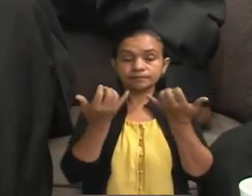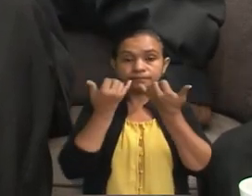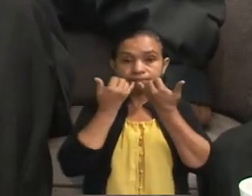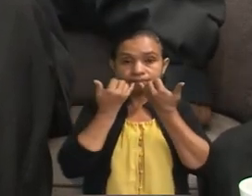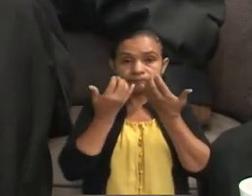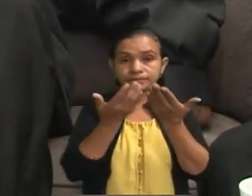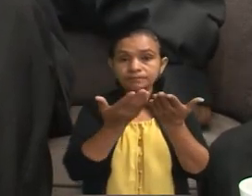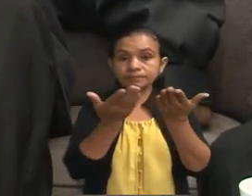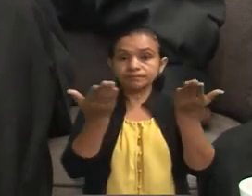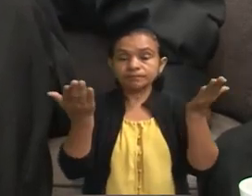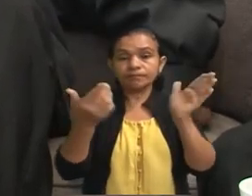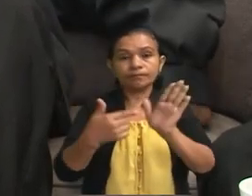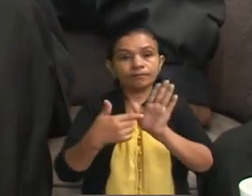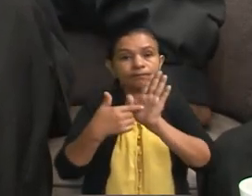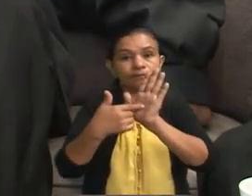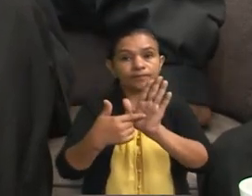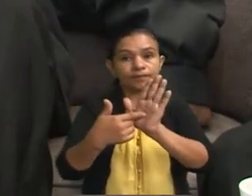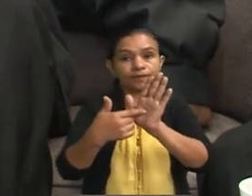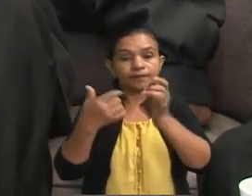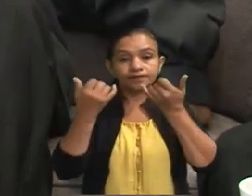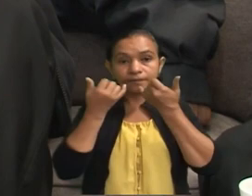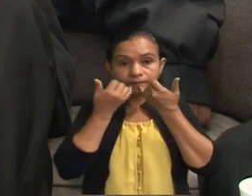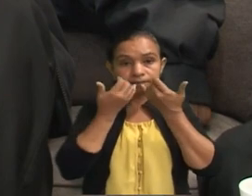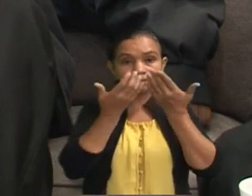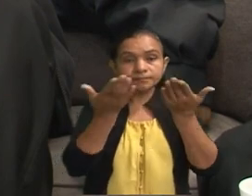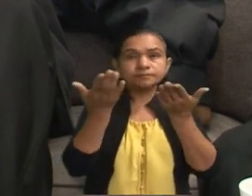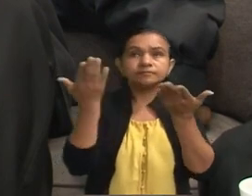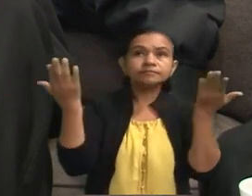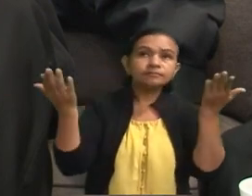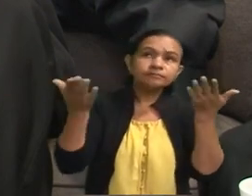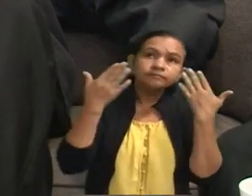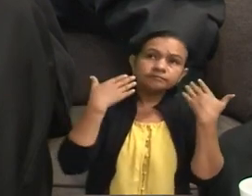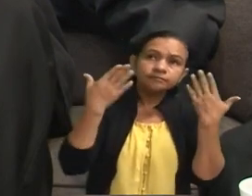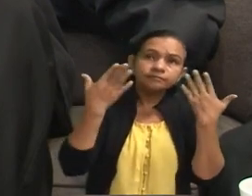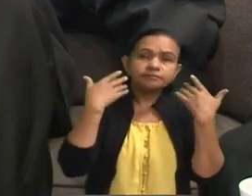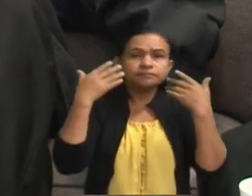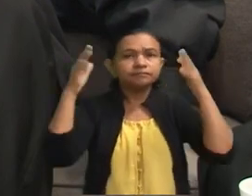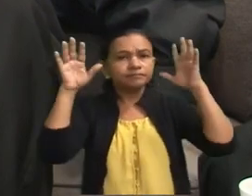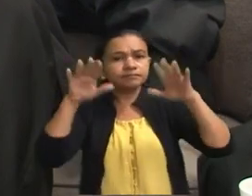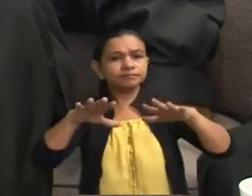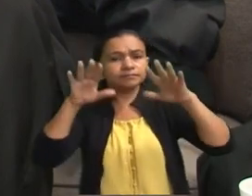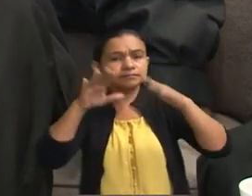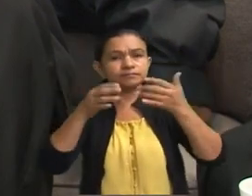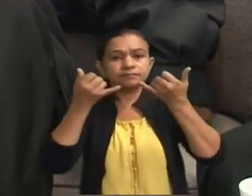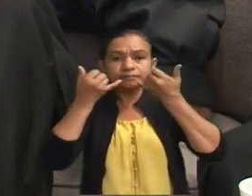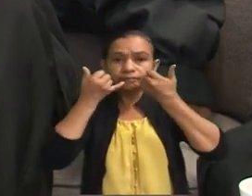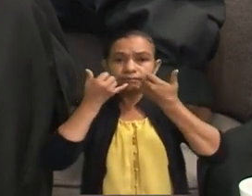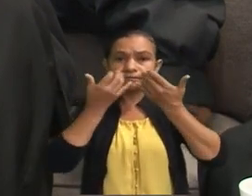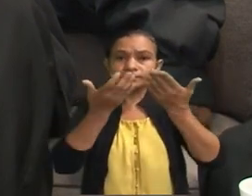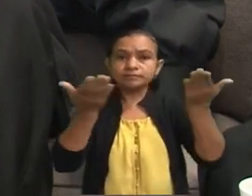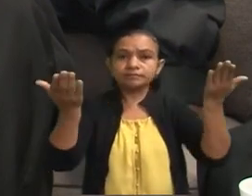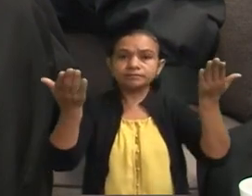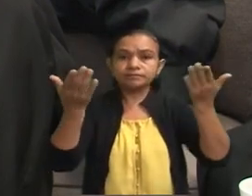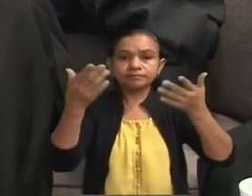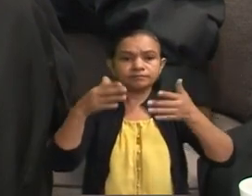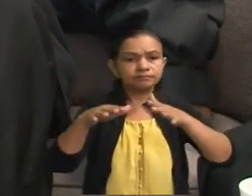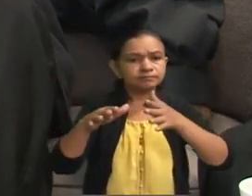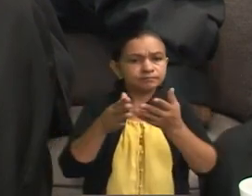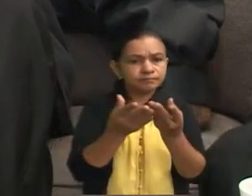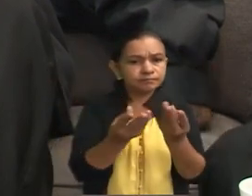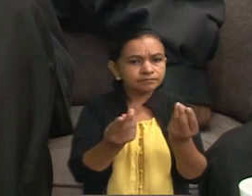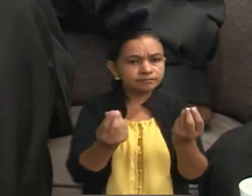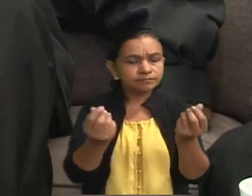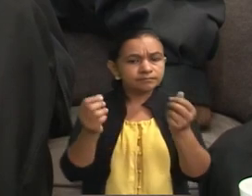información, por ejemplo, la información meteorológica, la información que tiene que ver con aspectos geológicos como